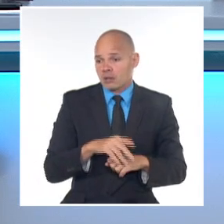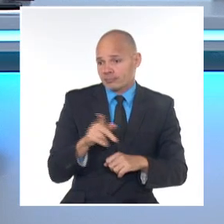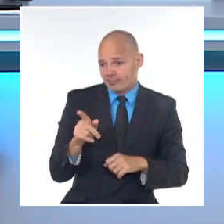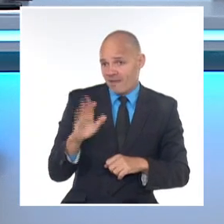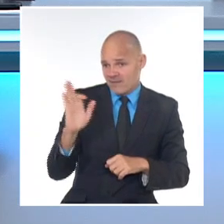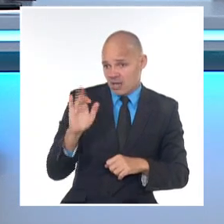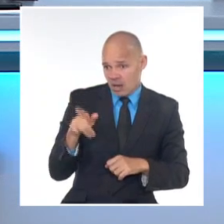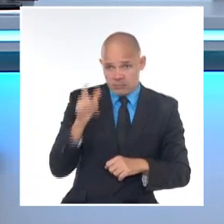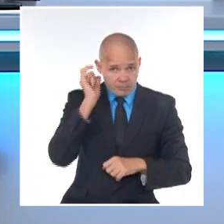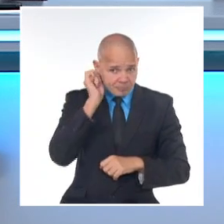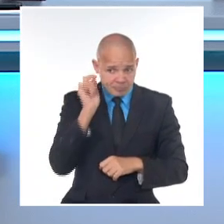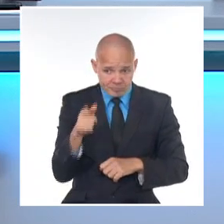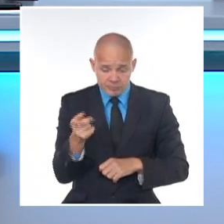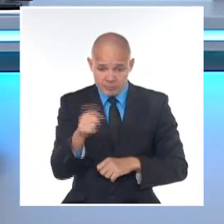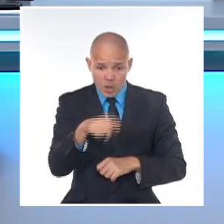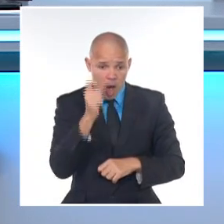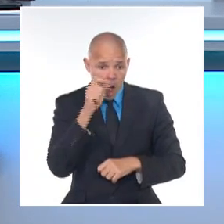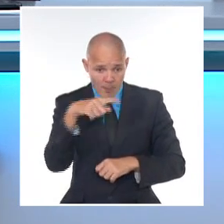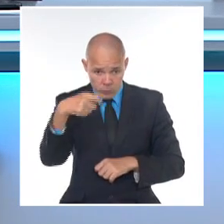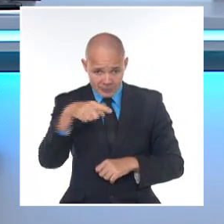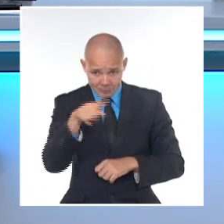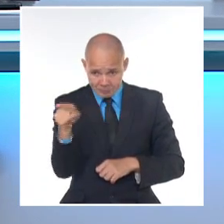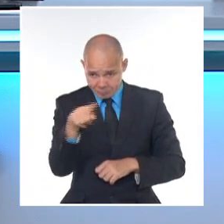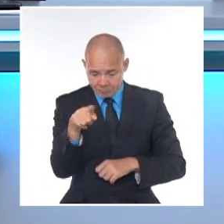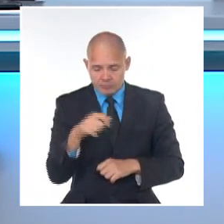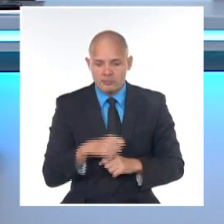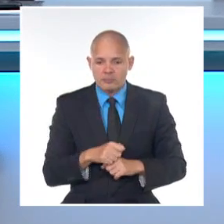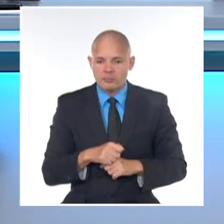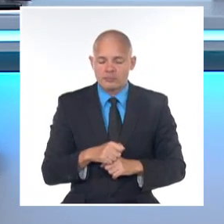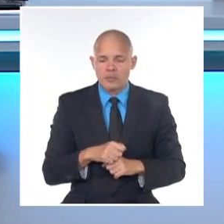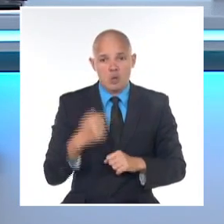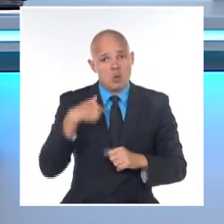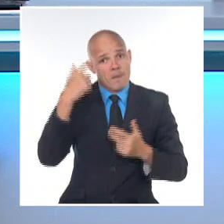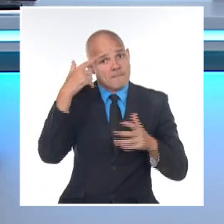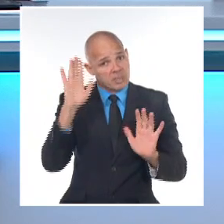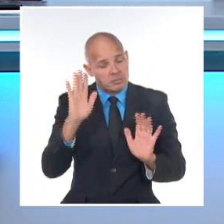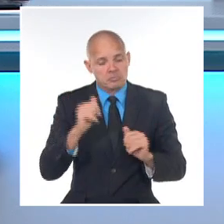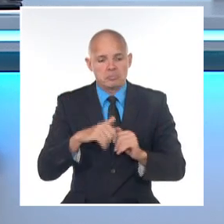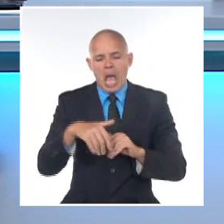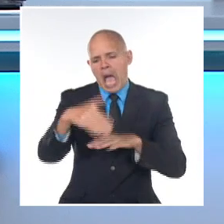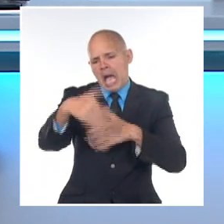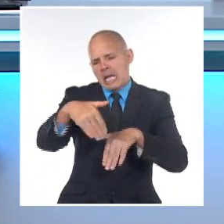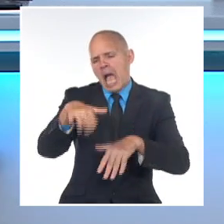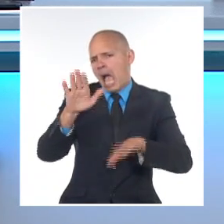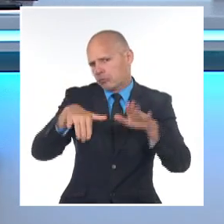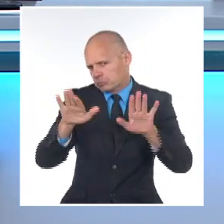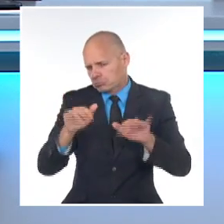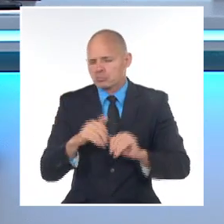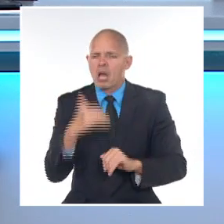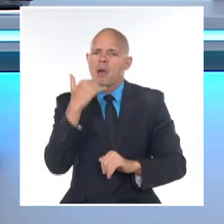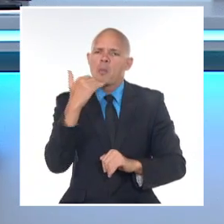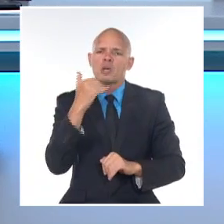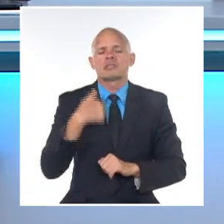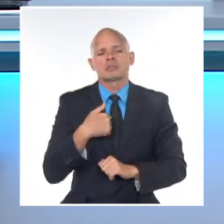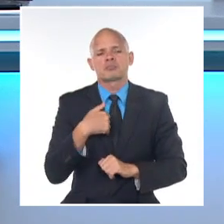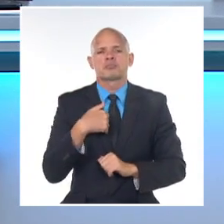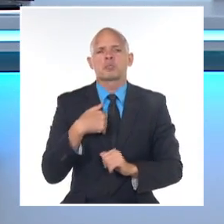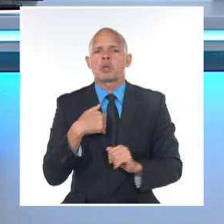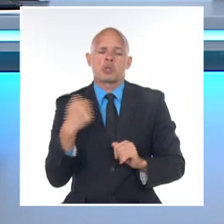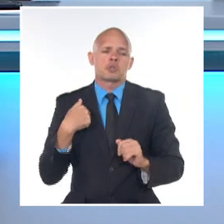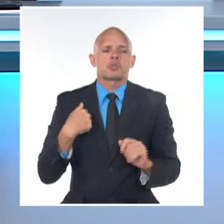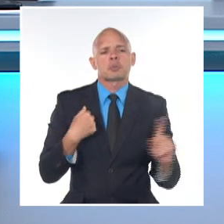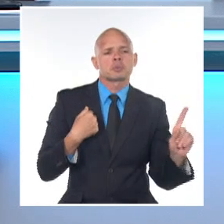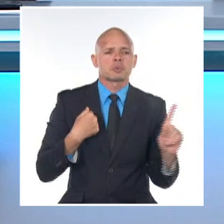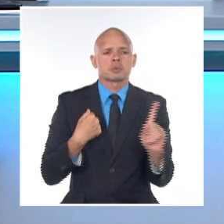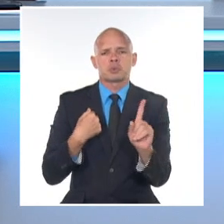cuando se desobedece, yo entiendo y ustedes me explican, una cosa es cuando en la calle un agente llama a alguien, deme el carnet, tiene que acompañarme,